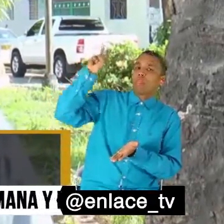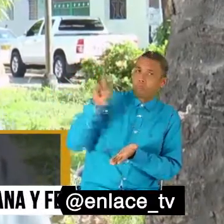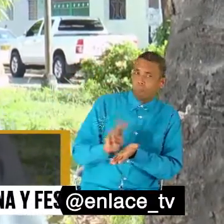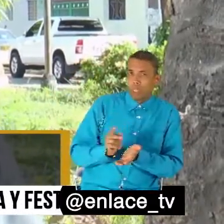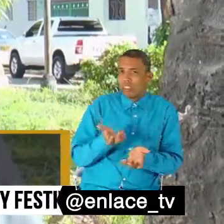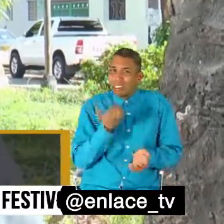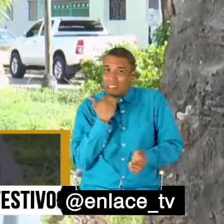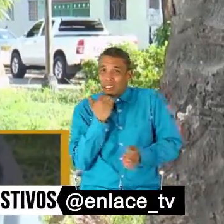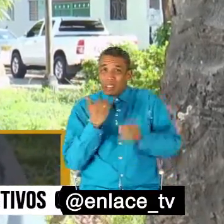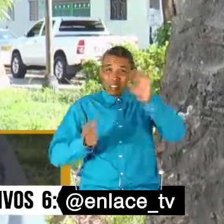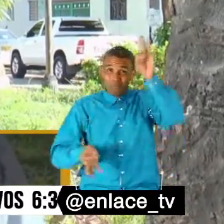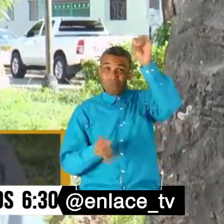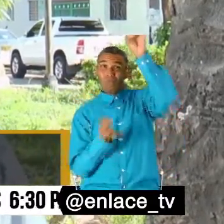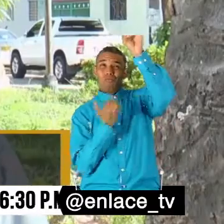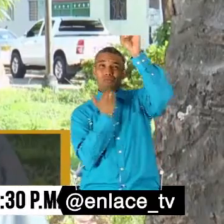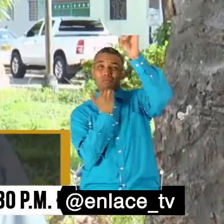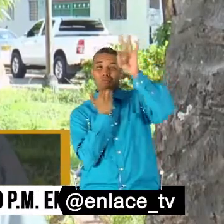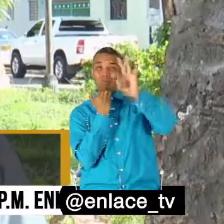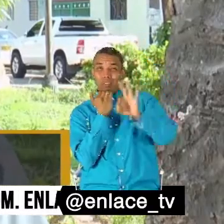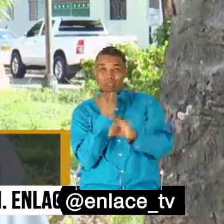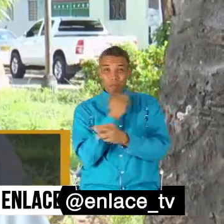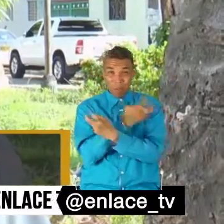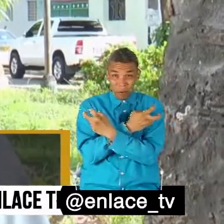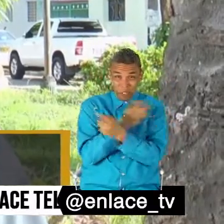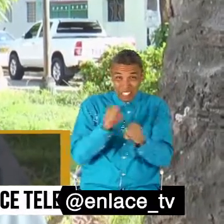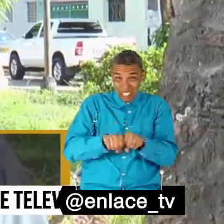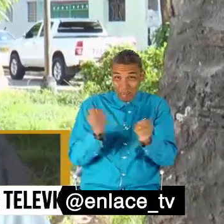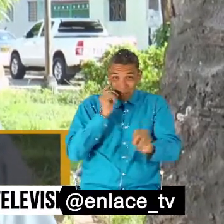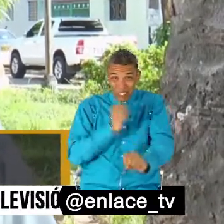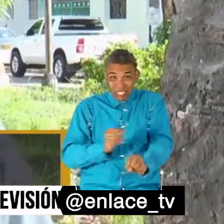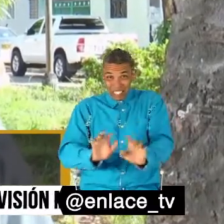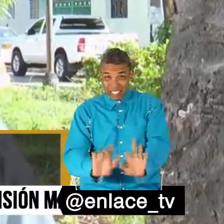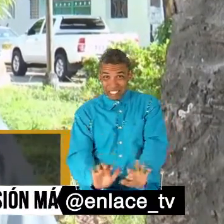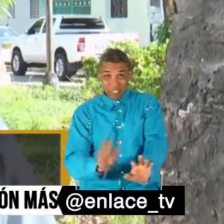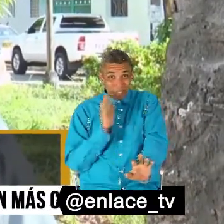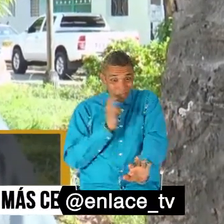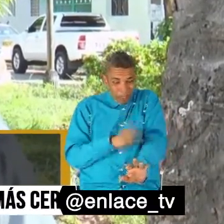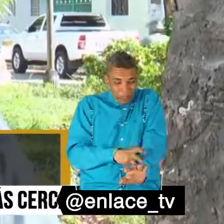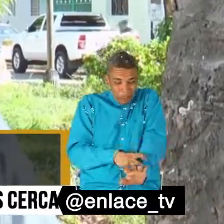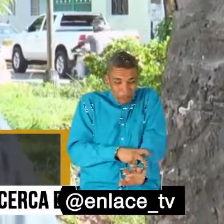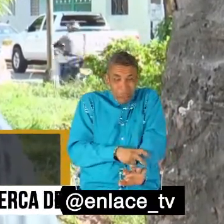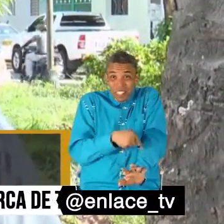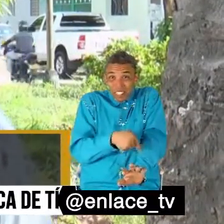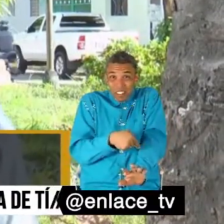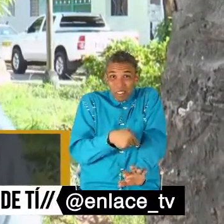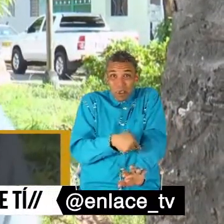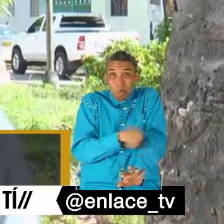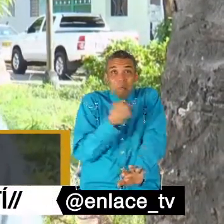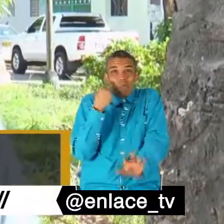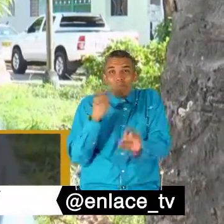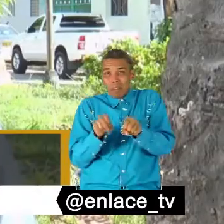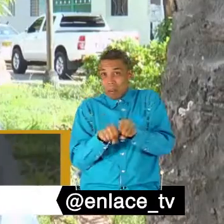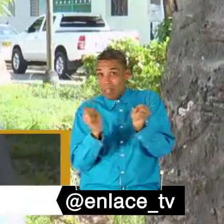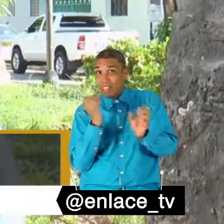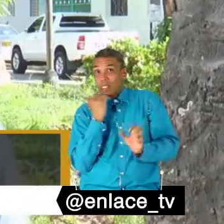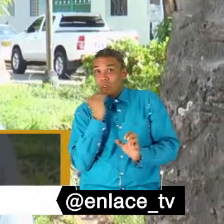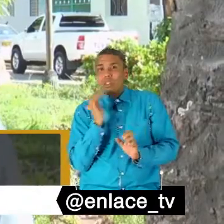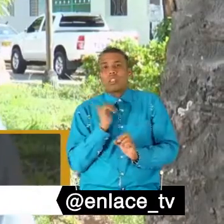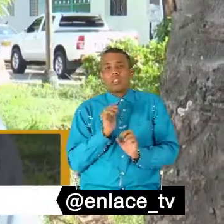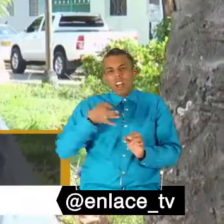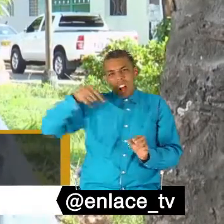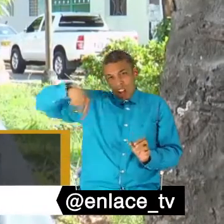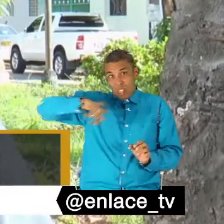porque eso no fue aquí. Eso fue en el Cesar, pero como por allá yo no sabía dónde había un sobandero y según eso,